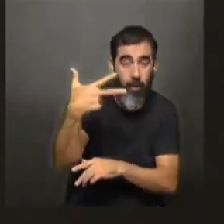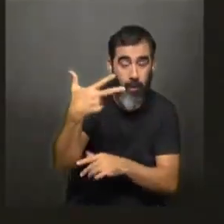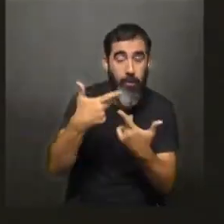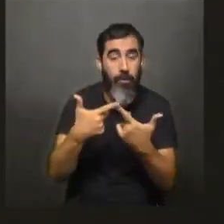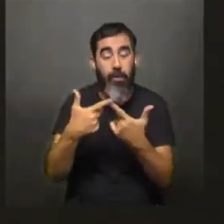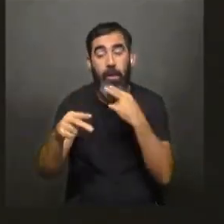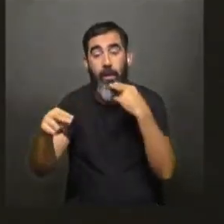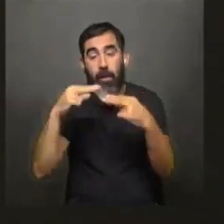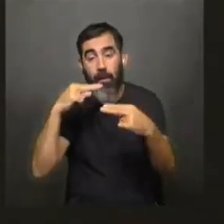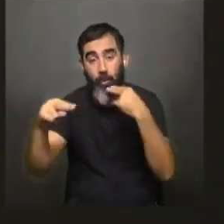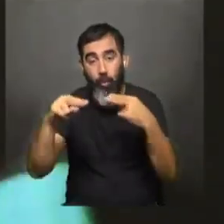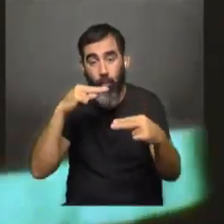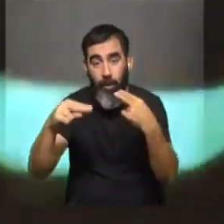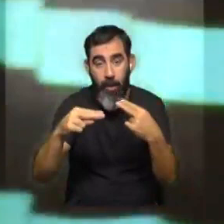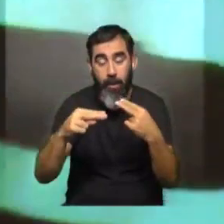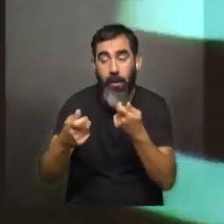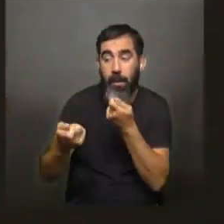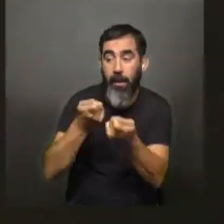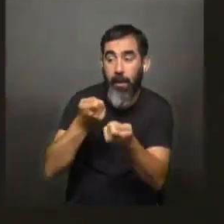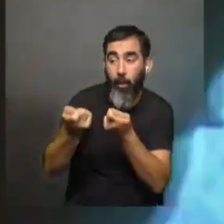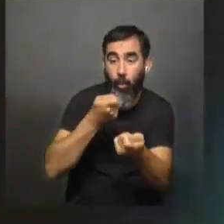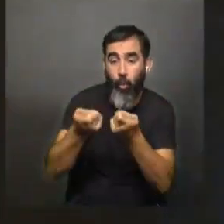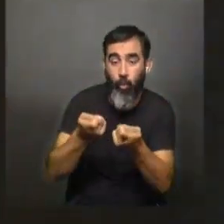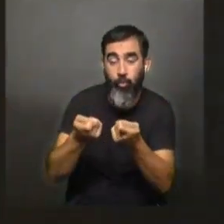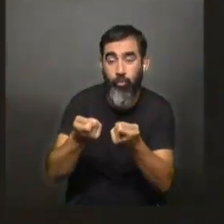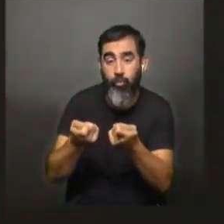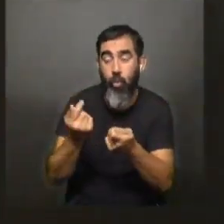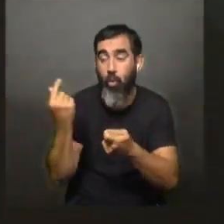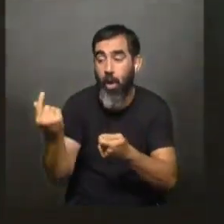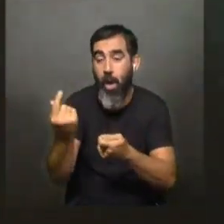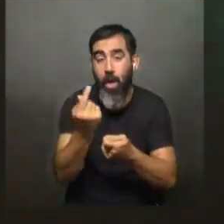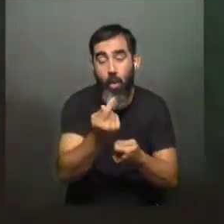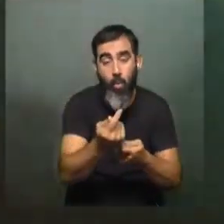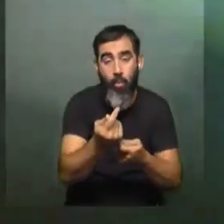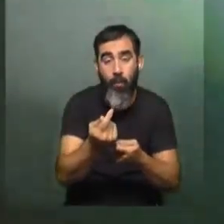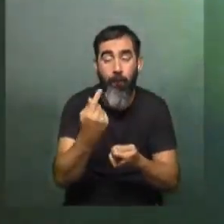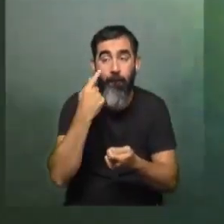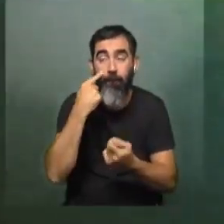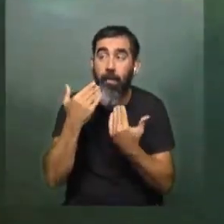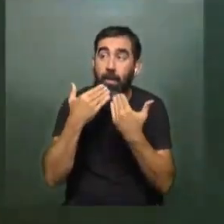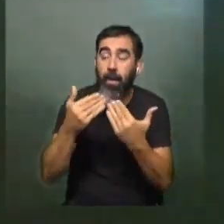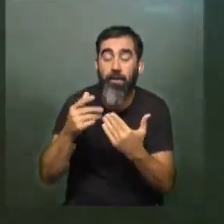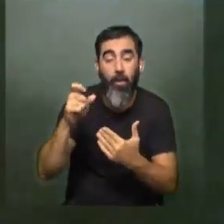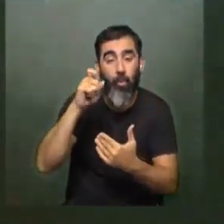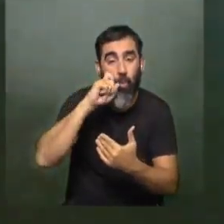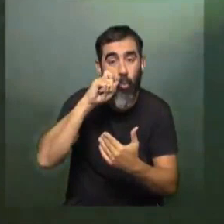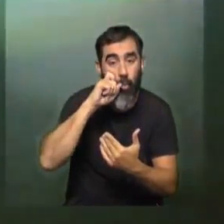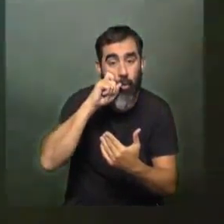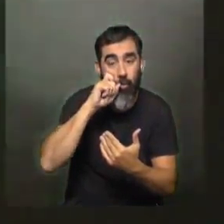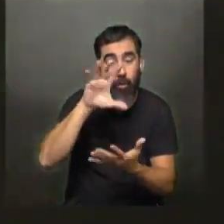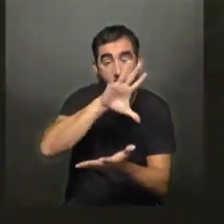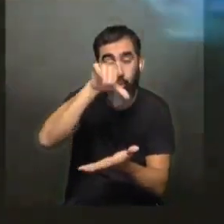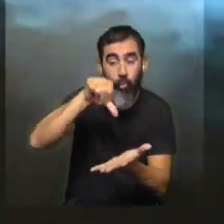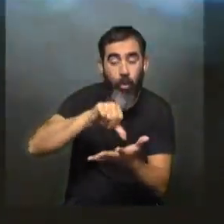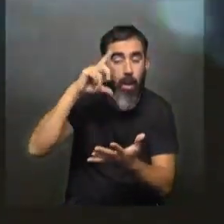los restaurantes, a los comercios, a todos quienes viven de la actividad económica de una de las ciudades más